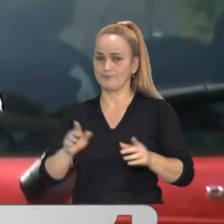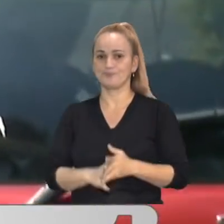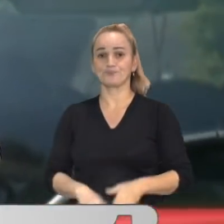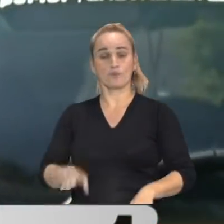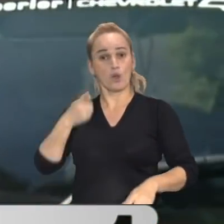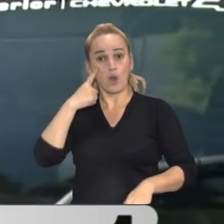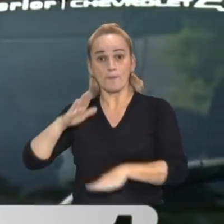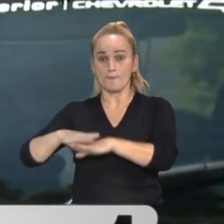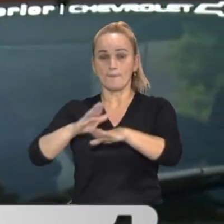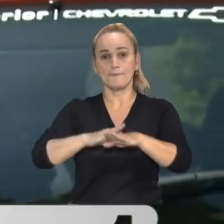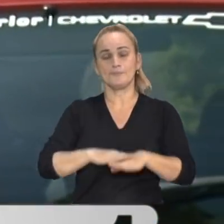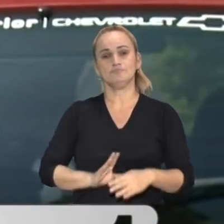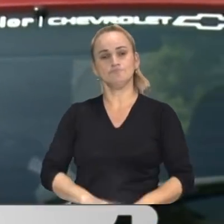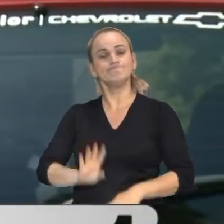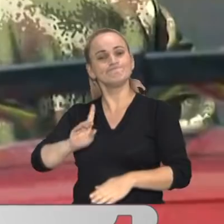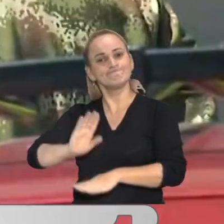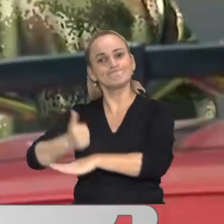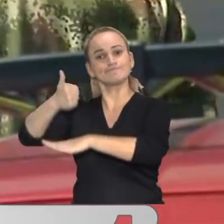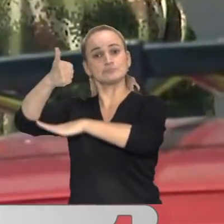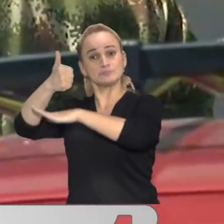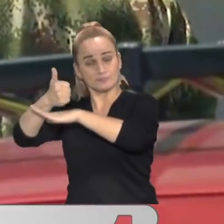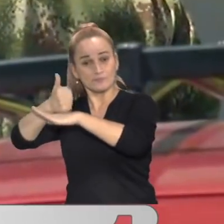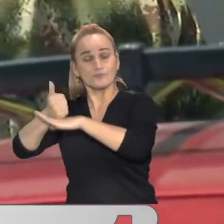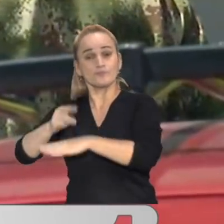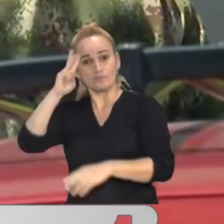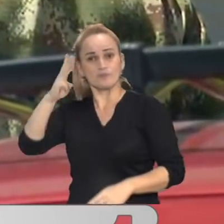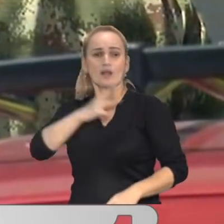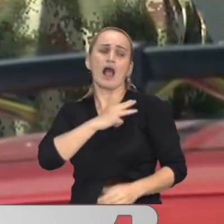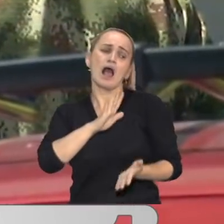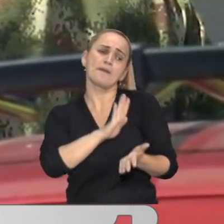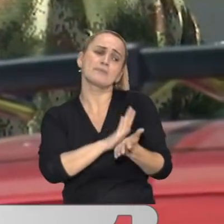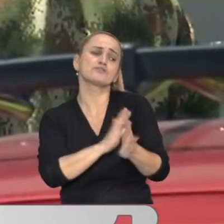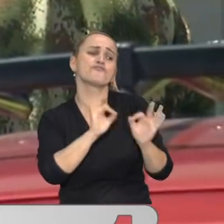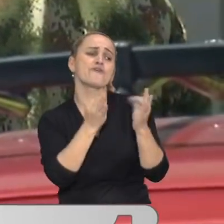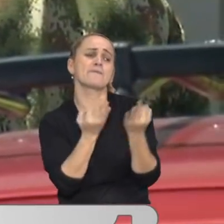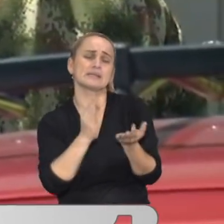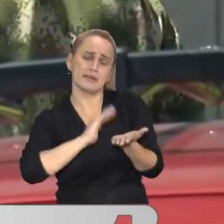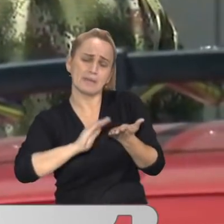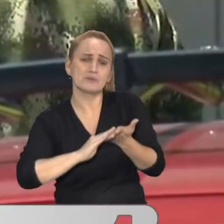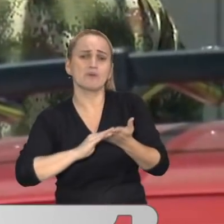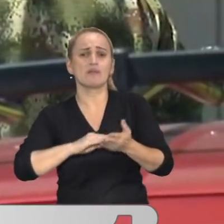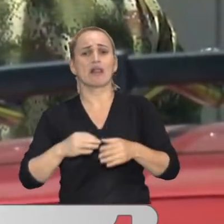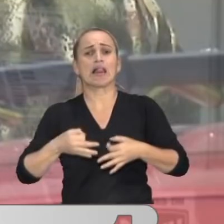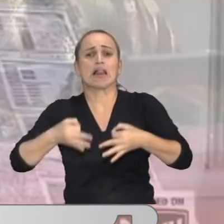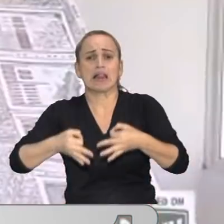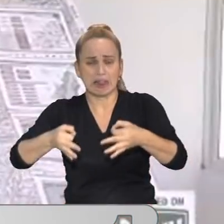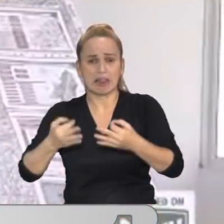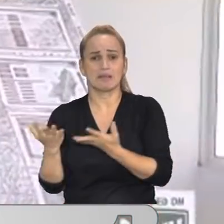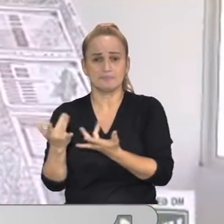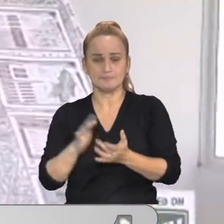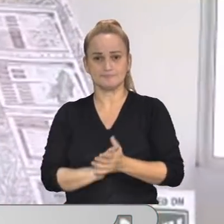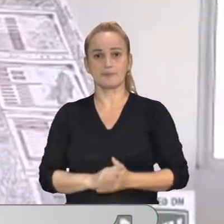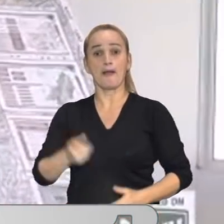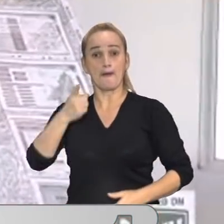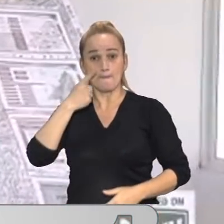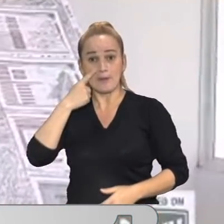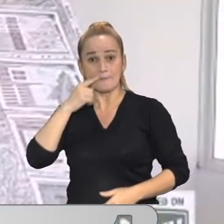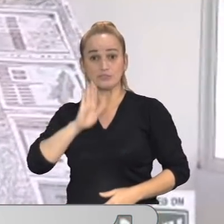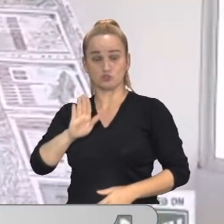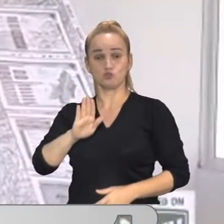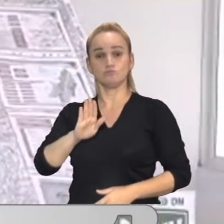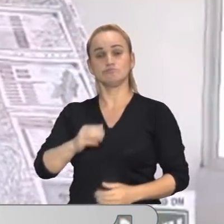ejército ofreció excusas a la familia por el retraso en el rescate del cuerpo. Al señor Denis Martínez, padre de nuestro